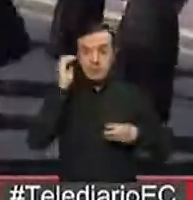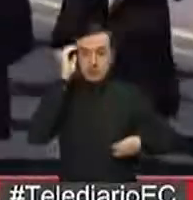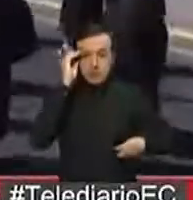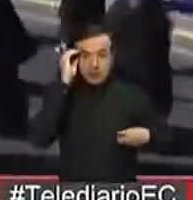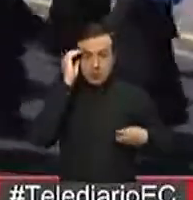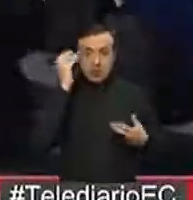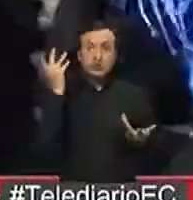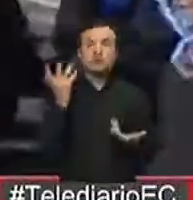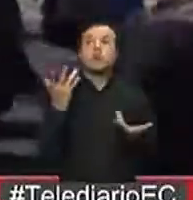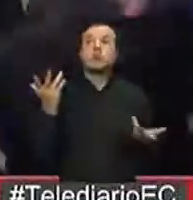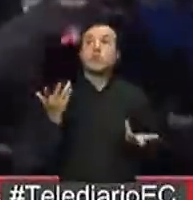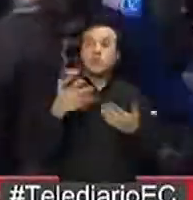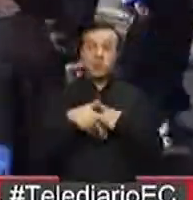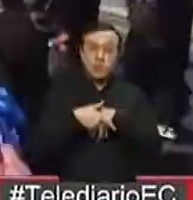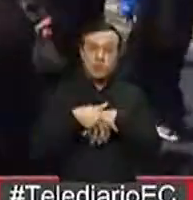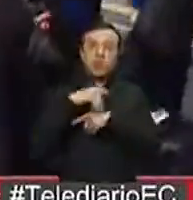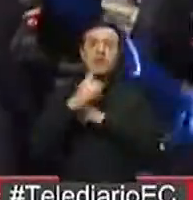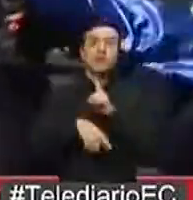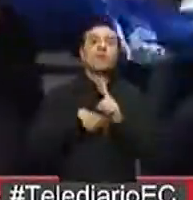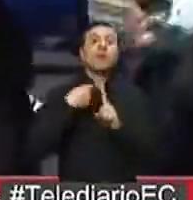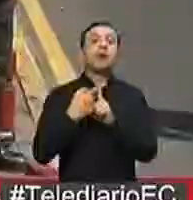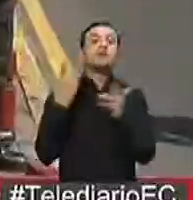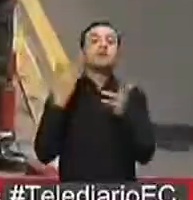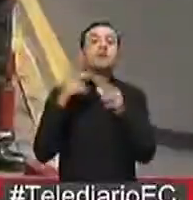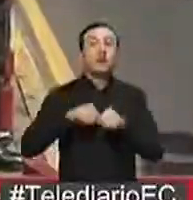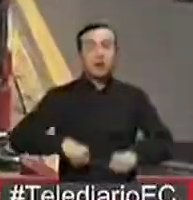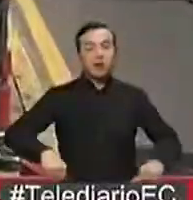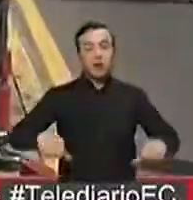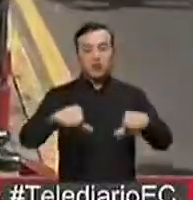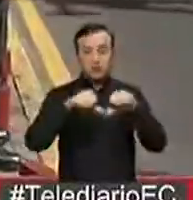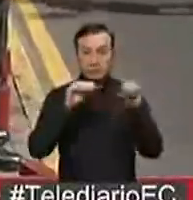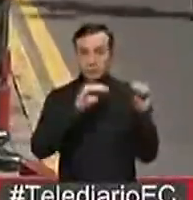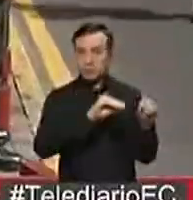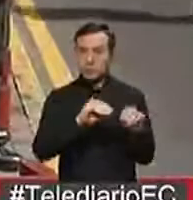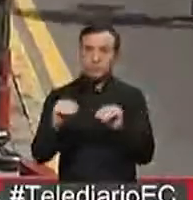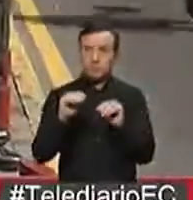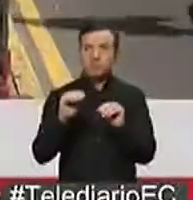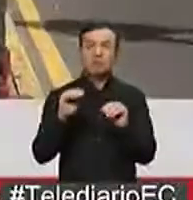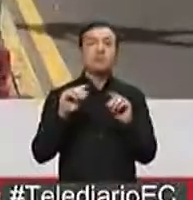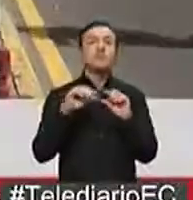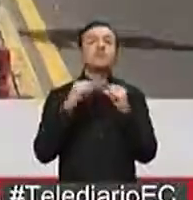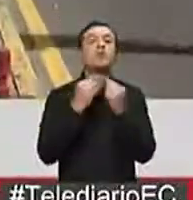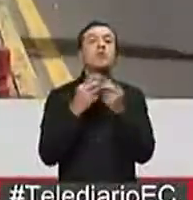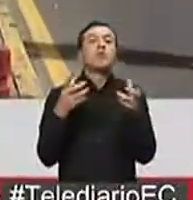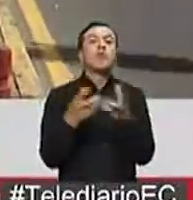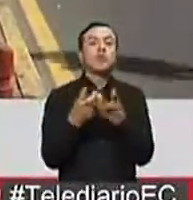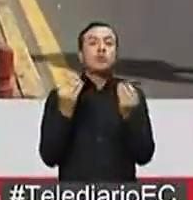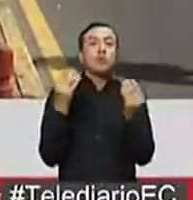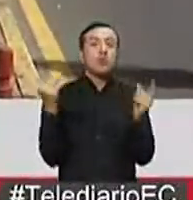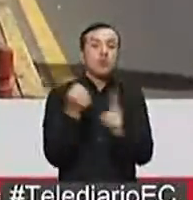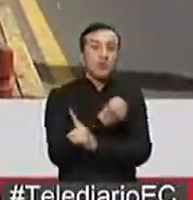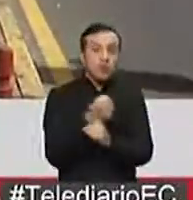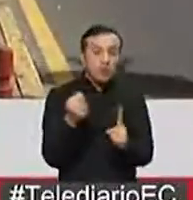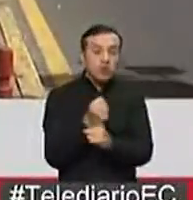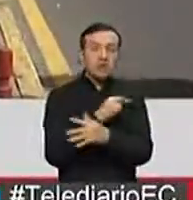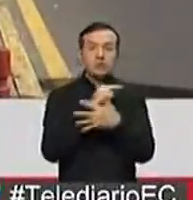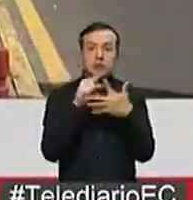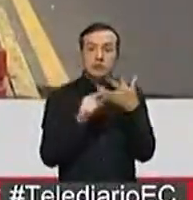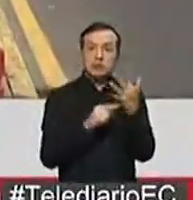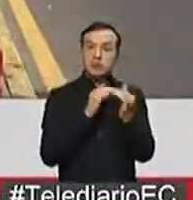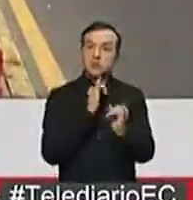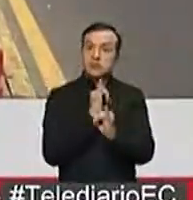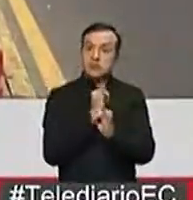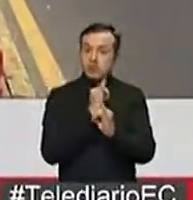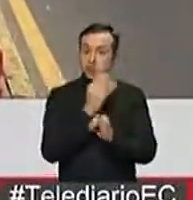parte de un desfile, sino que se imparten en las aulas. Nosotros tenemos un fuerte componente de no violencia dentro de las instituciones